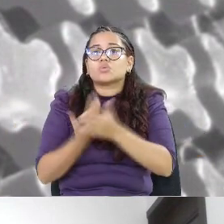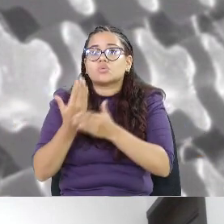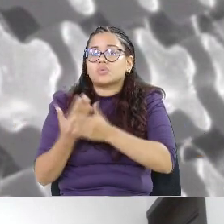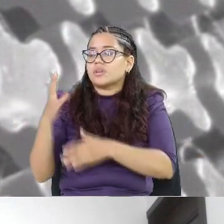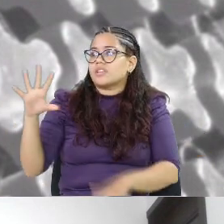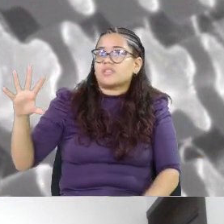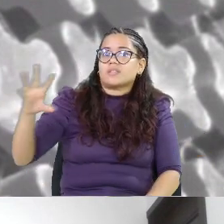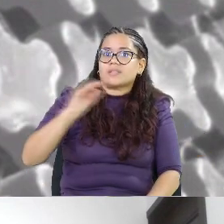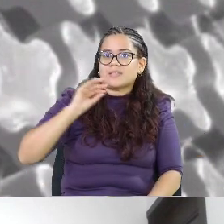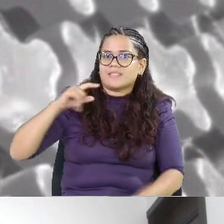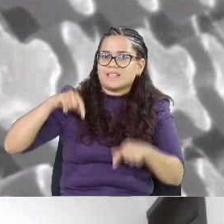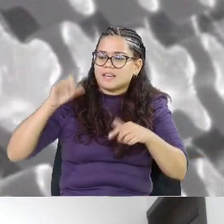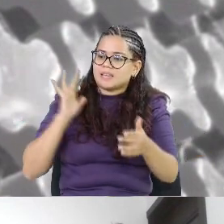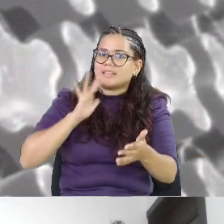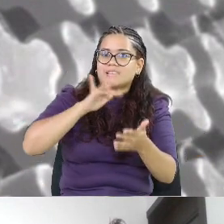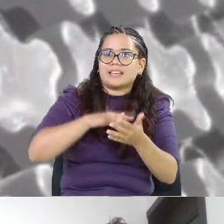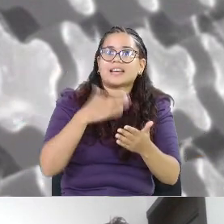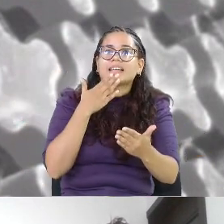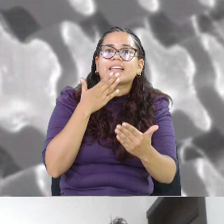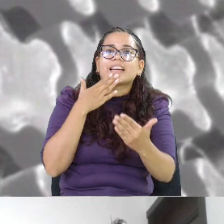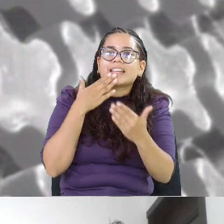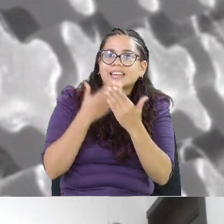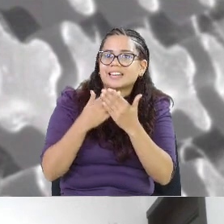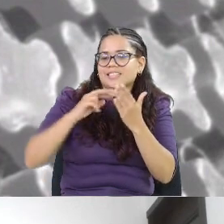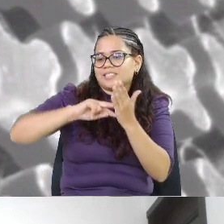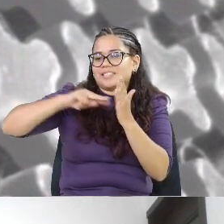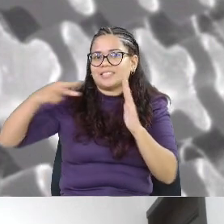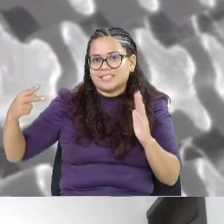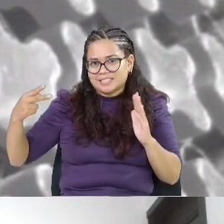estamos involucrados aquí gracias a la tecnología,